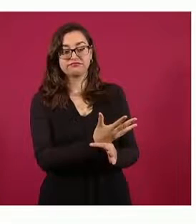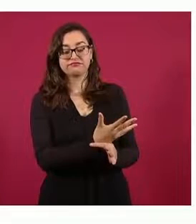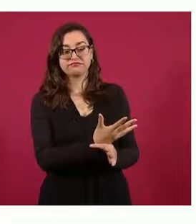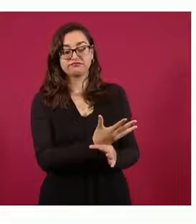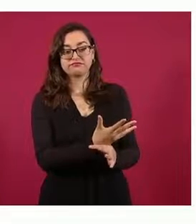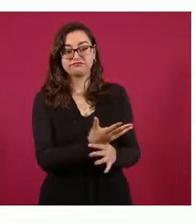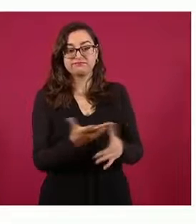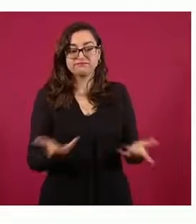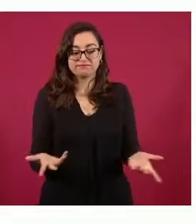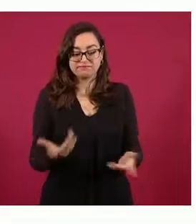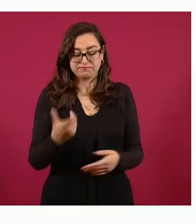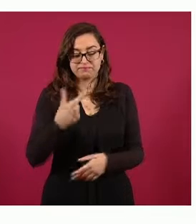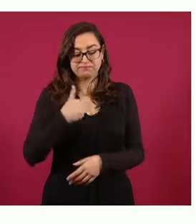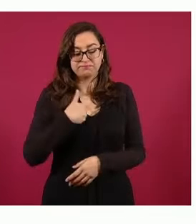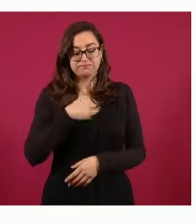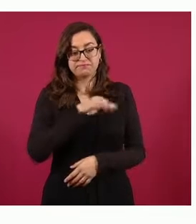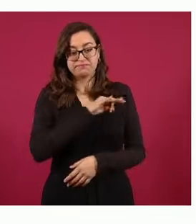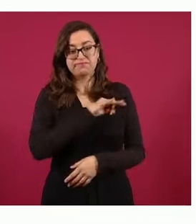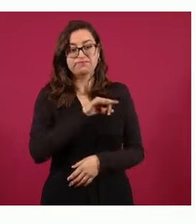pues a que